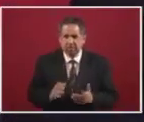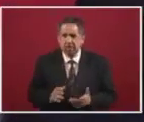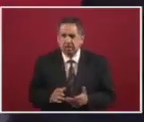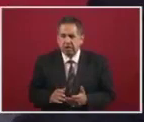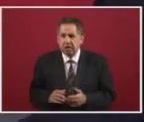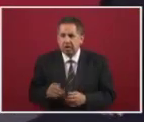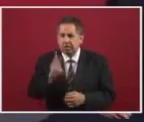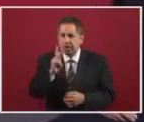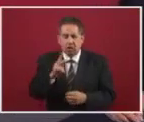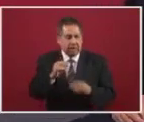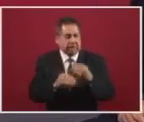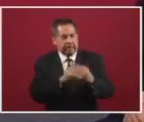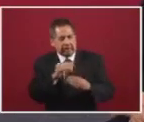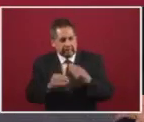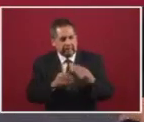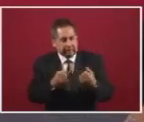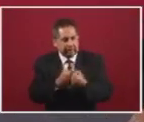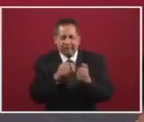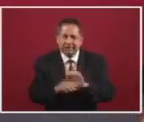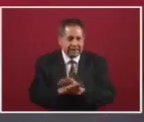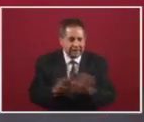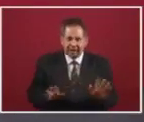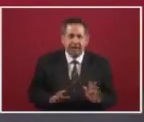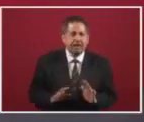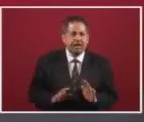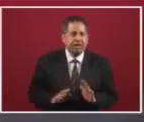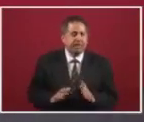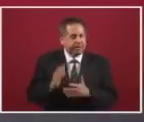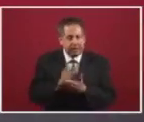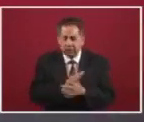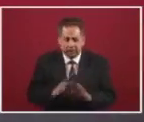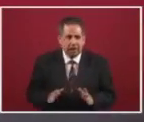pero ya no sigan peleando y ya no sigan